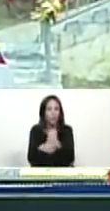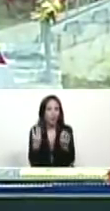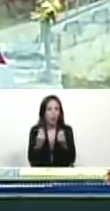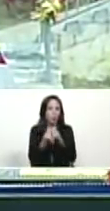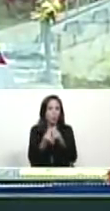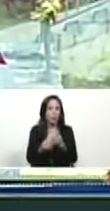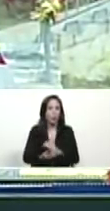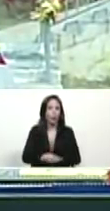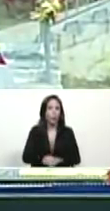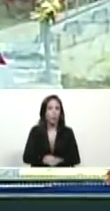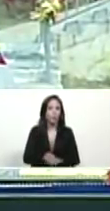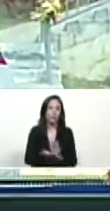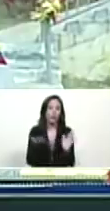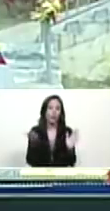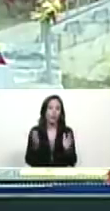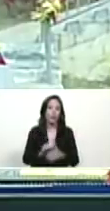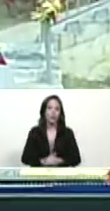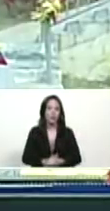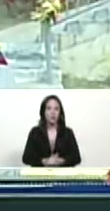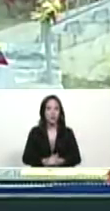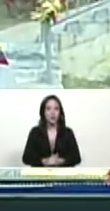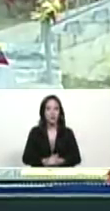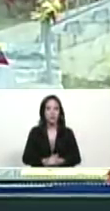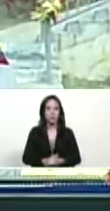de queridos compatriotas,